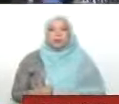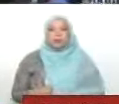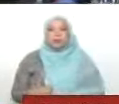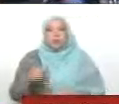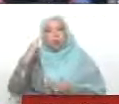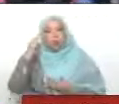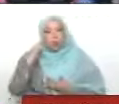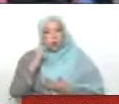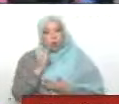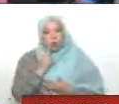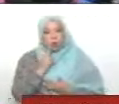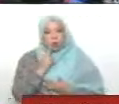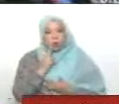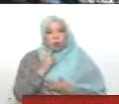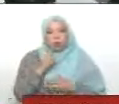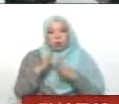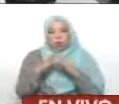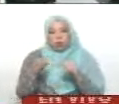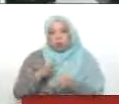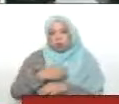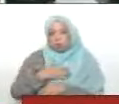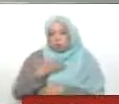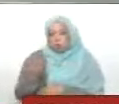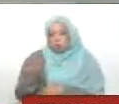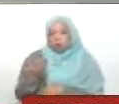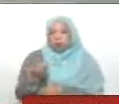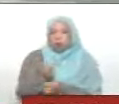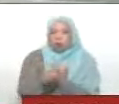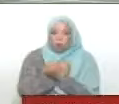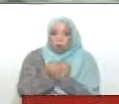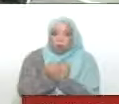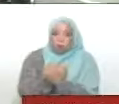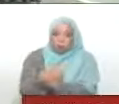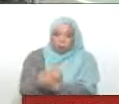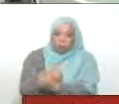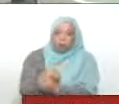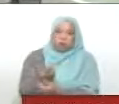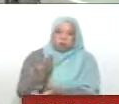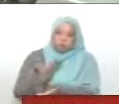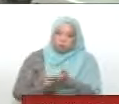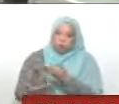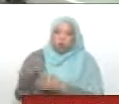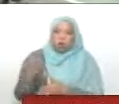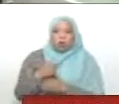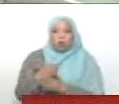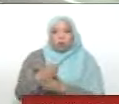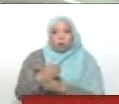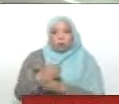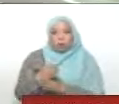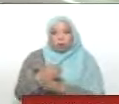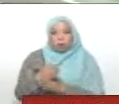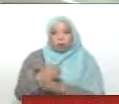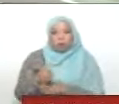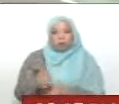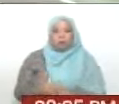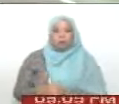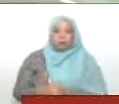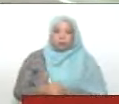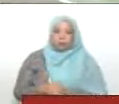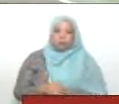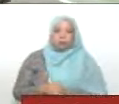Bolívar decía, con modo todo se puede, con amor, ¿verdad? Ahí estuvimos